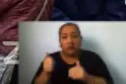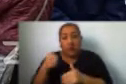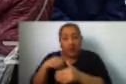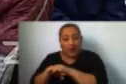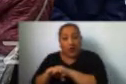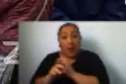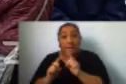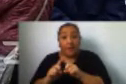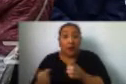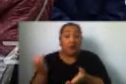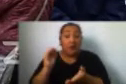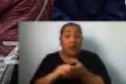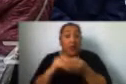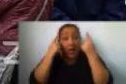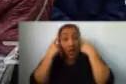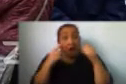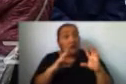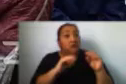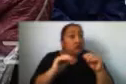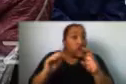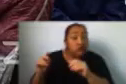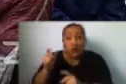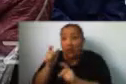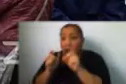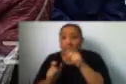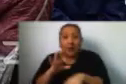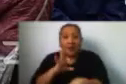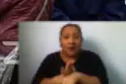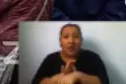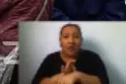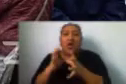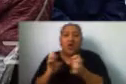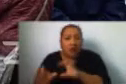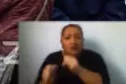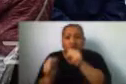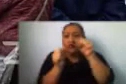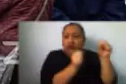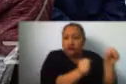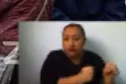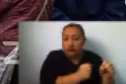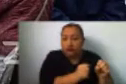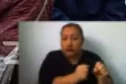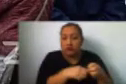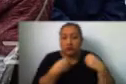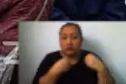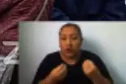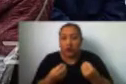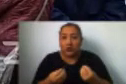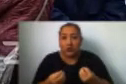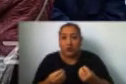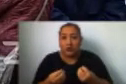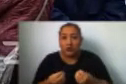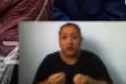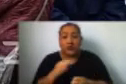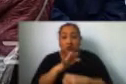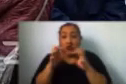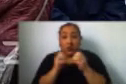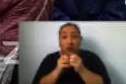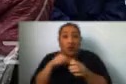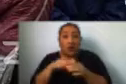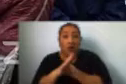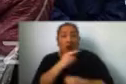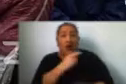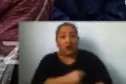llegó a un acuerdo con todo el personal médico de hacer la reubicación de los servicios para que el íntegro del hospital